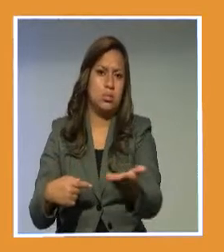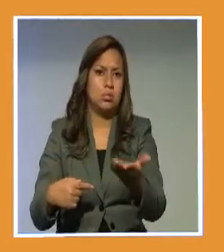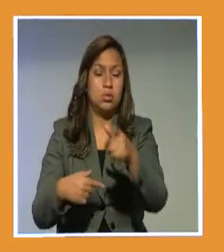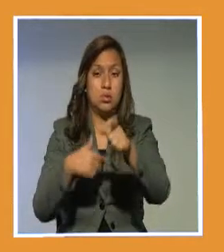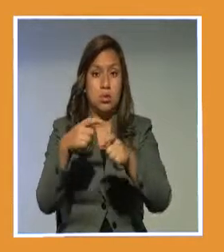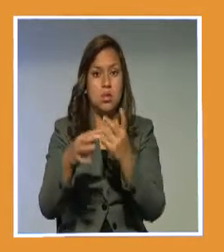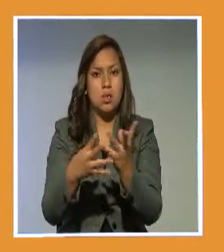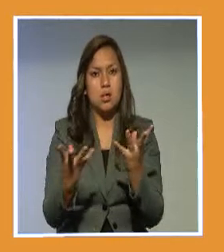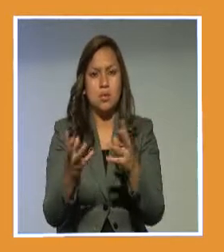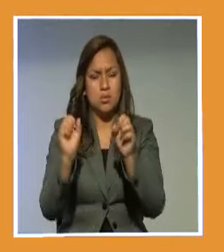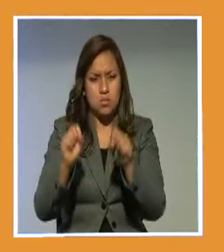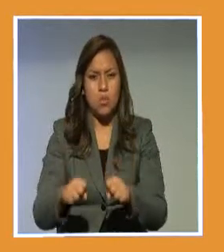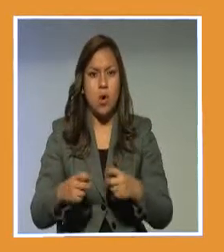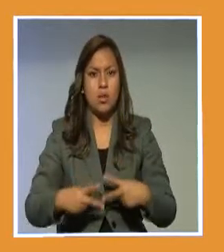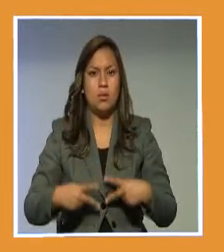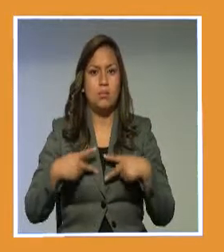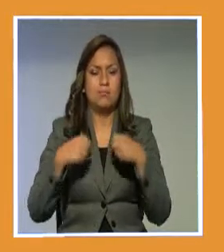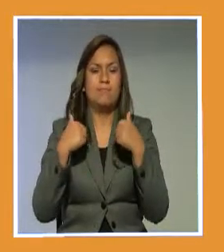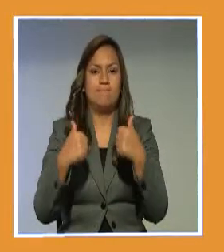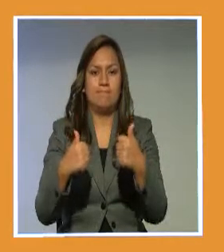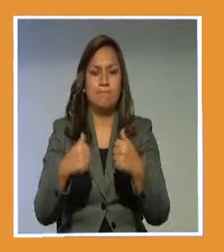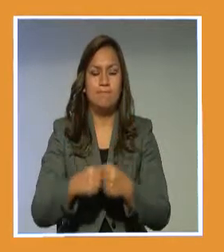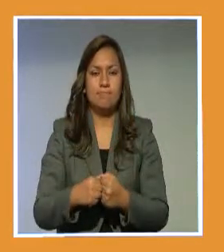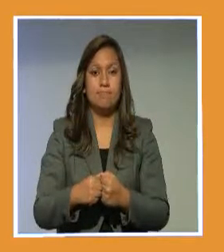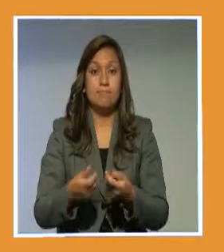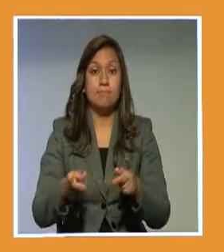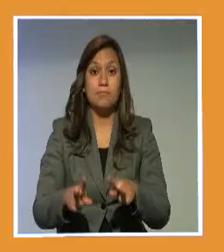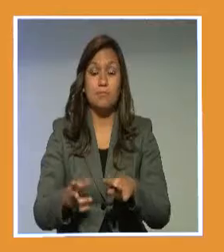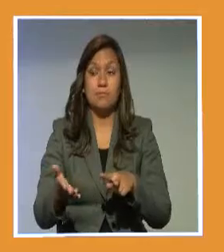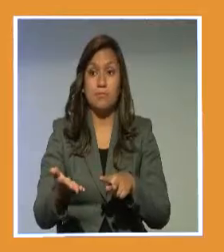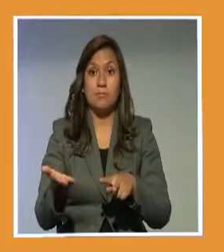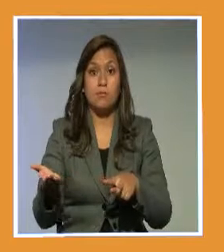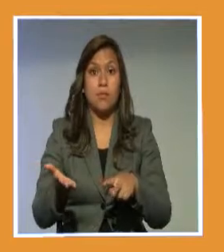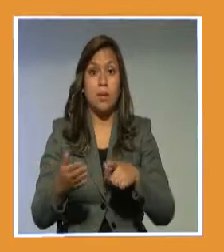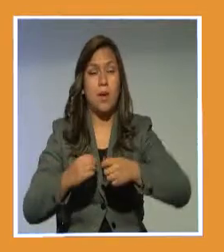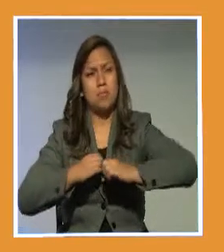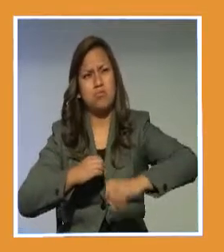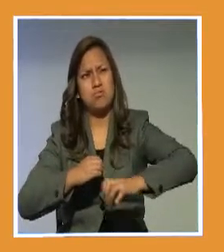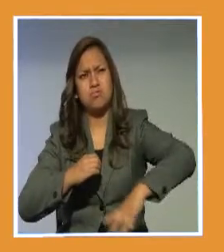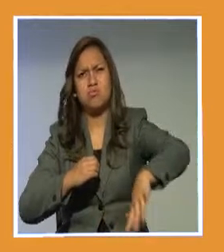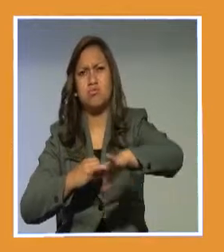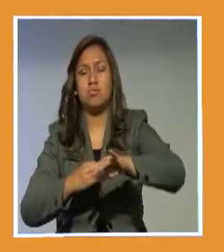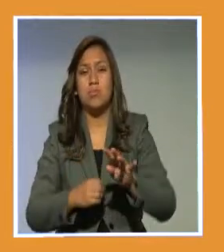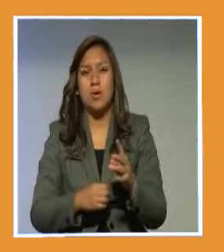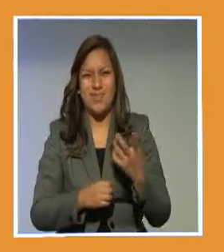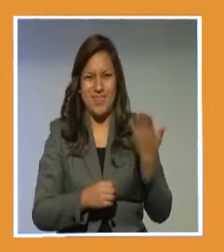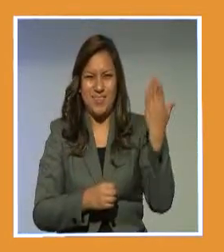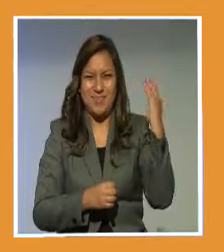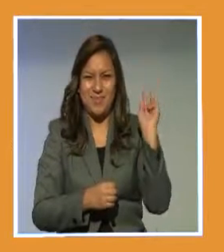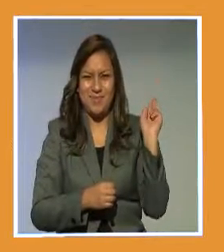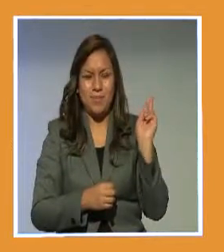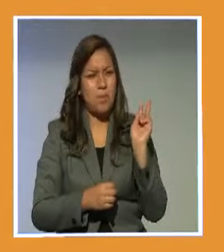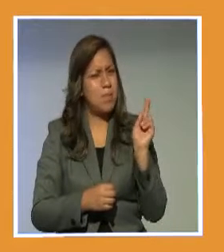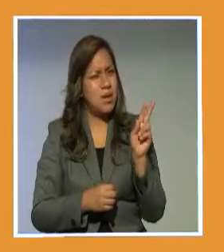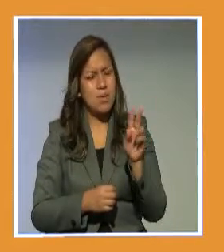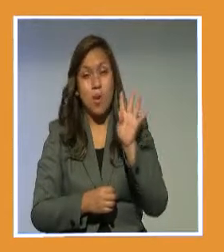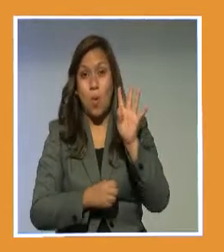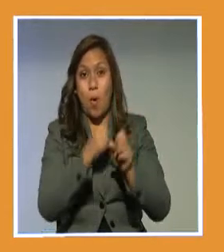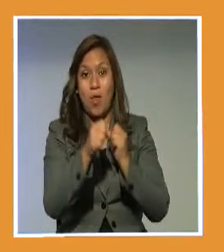vamos a dedicarnos en esta campaña a recorrer también todo el país, como lo hicimos hace 4 años, cada rincón de la patria,